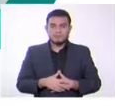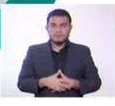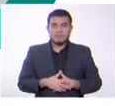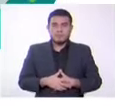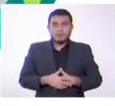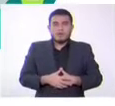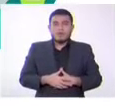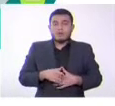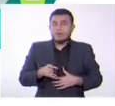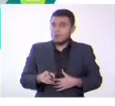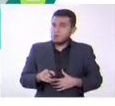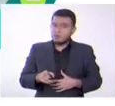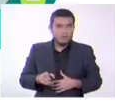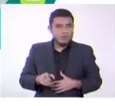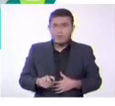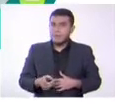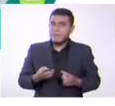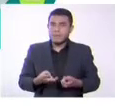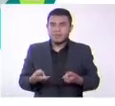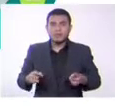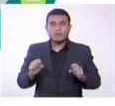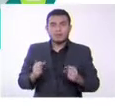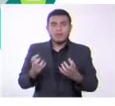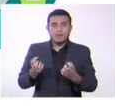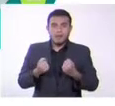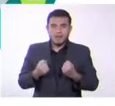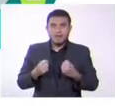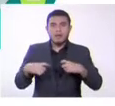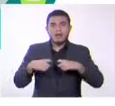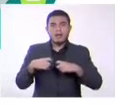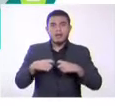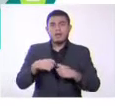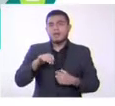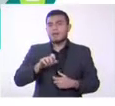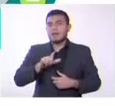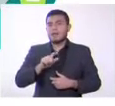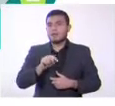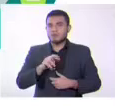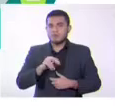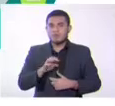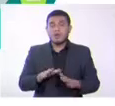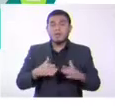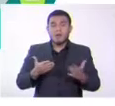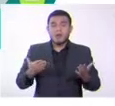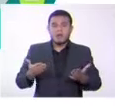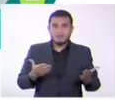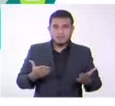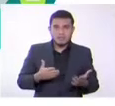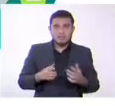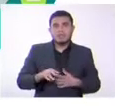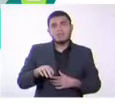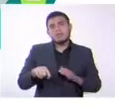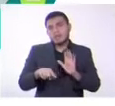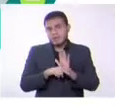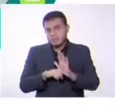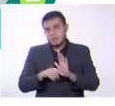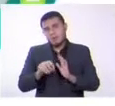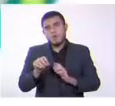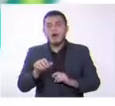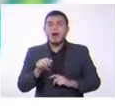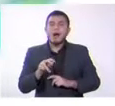no metales pueden aceptar electrones para formar iones negativos o